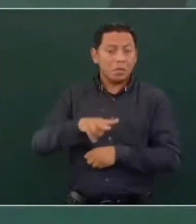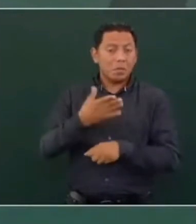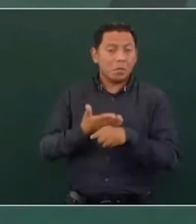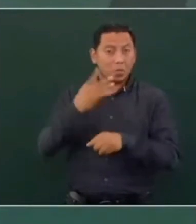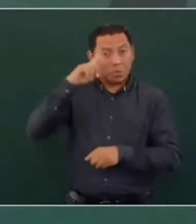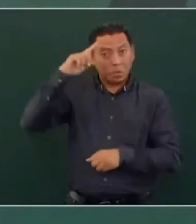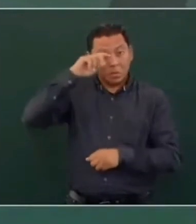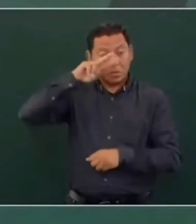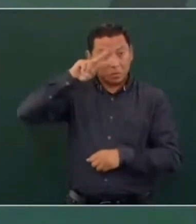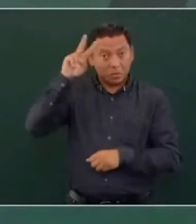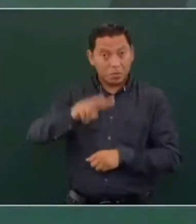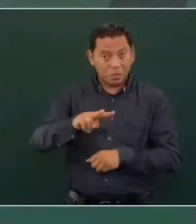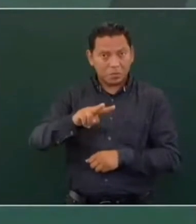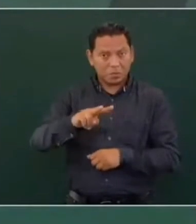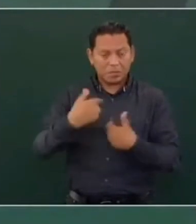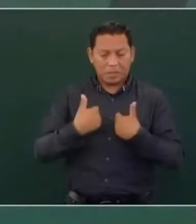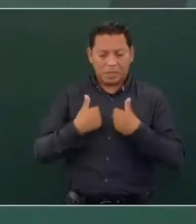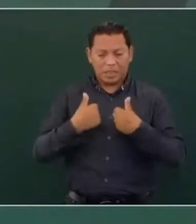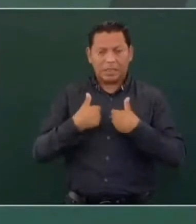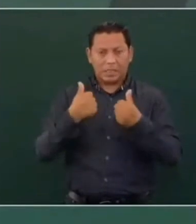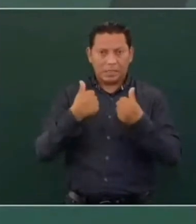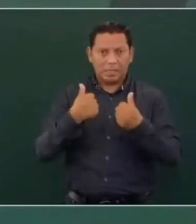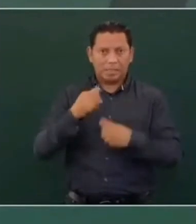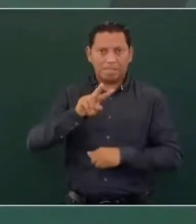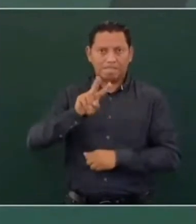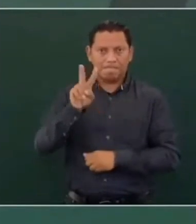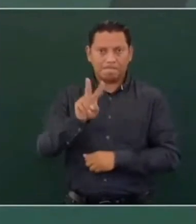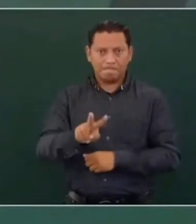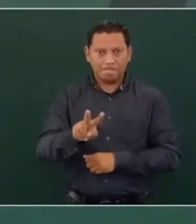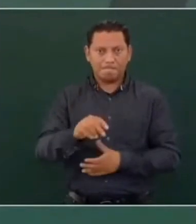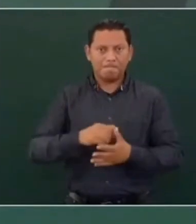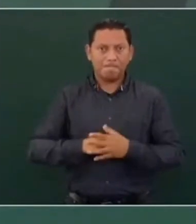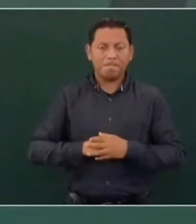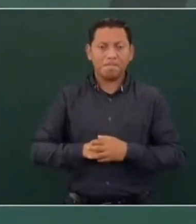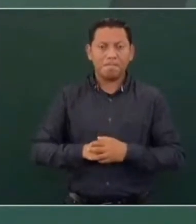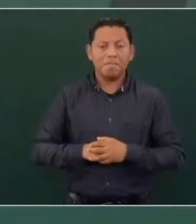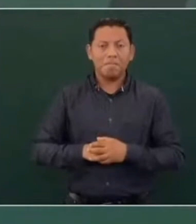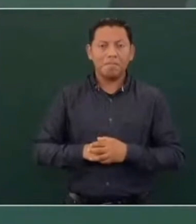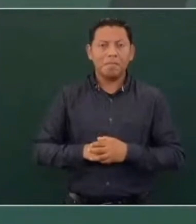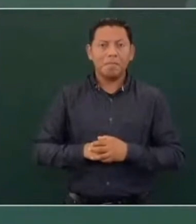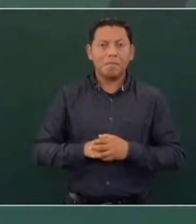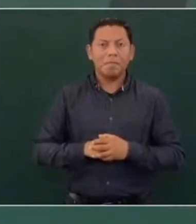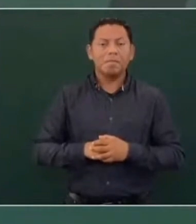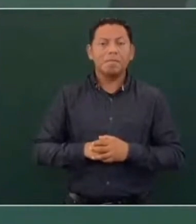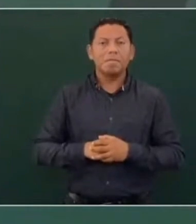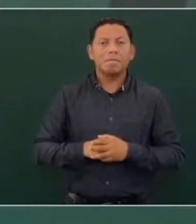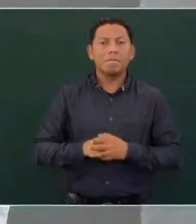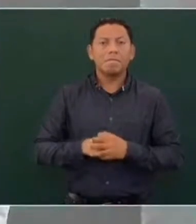relativo y no hay que tragarse